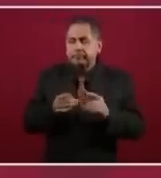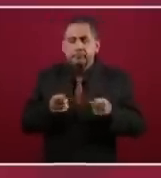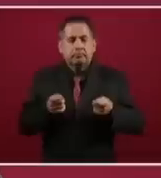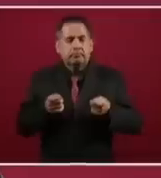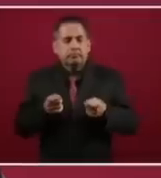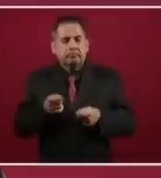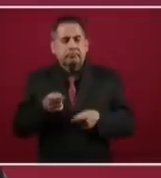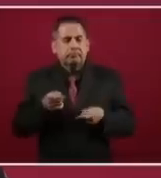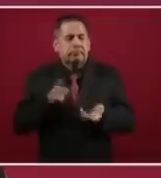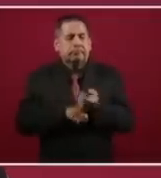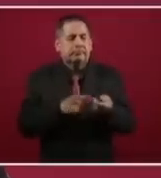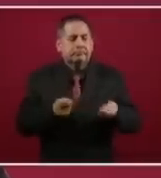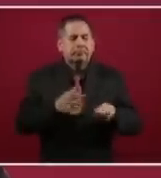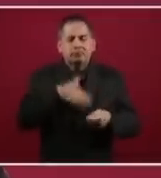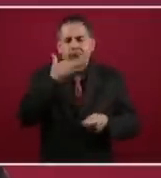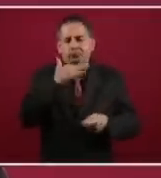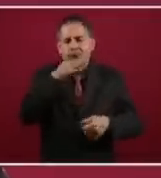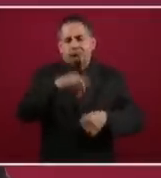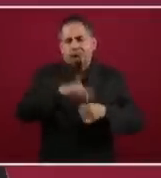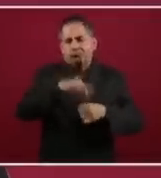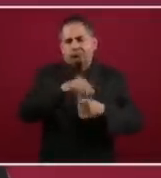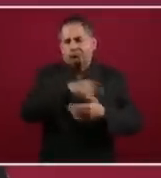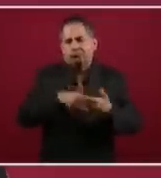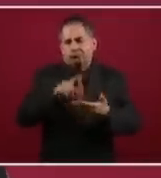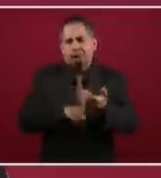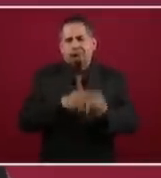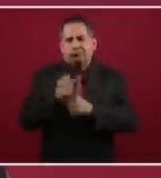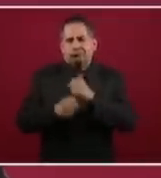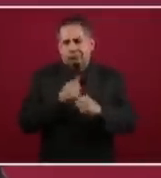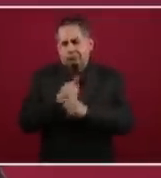la elección del 2006.